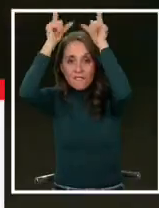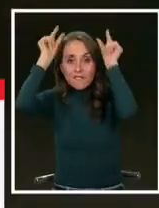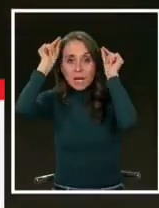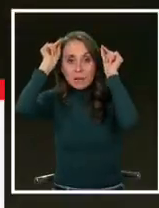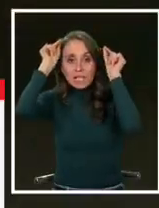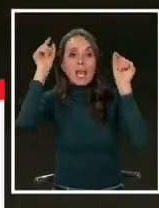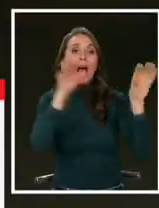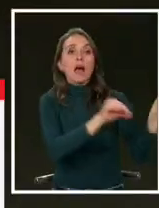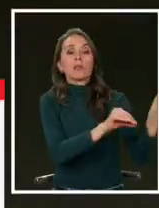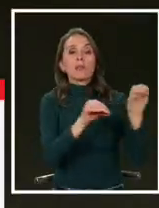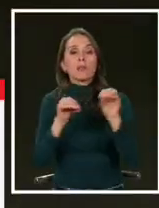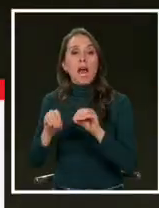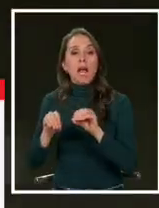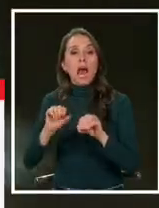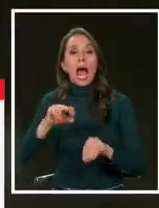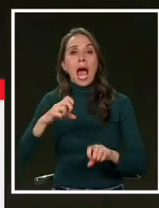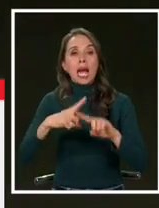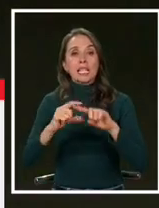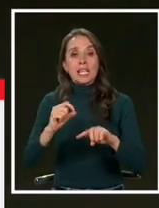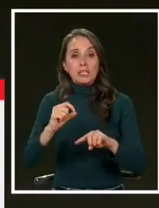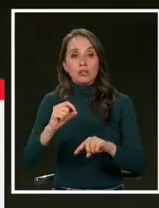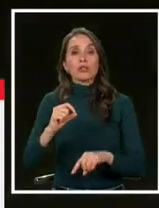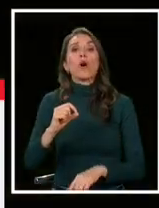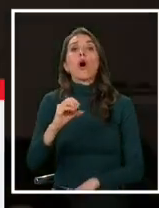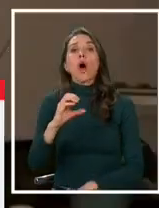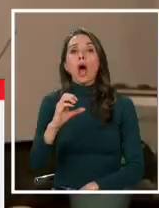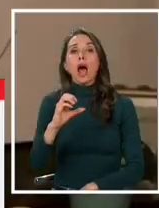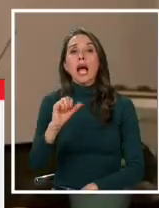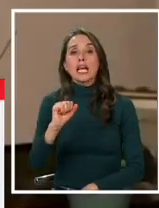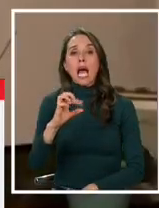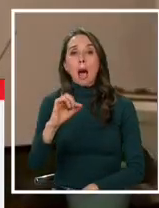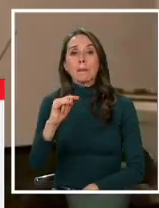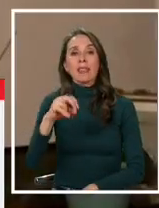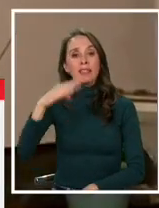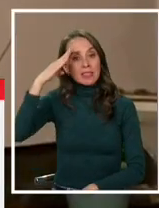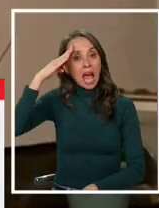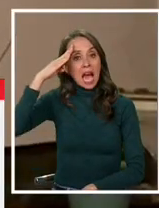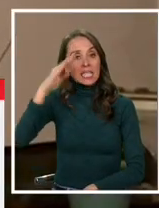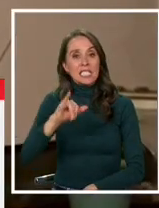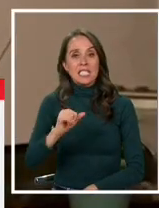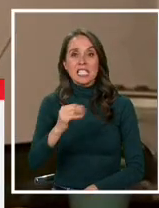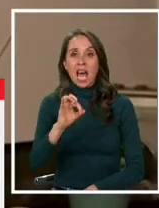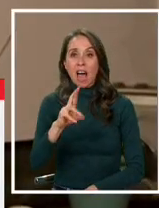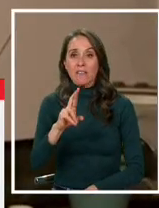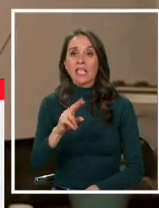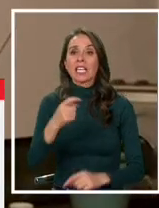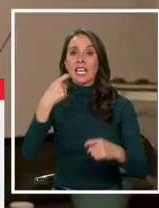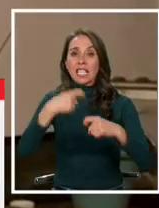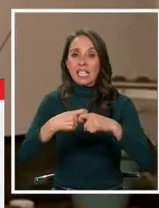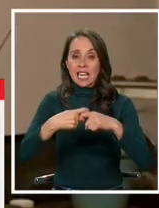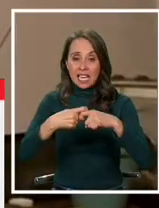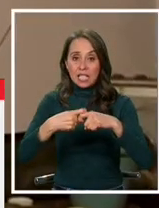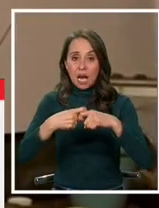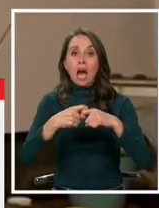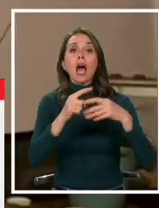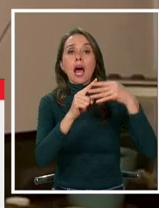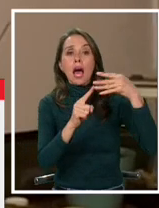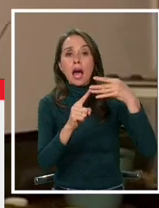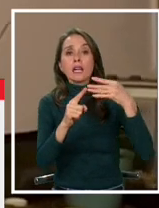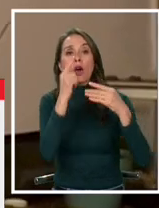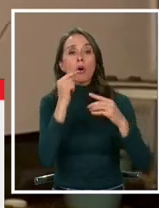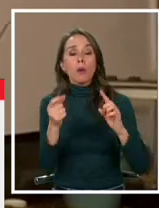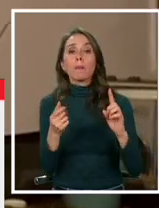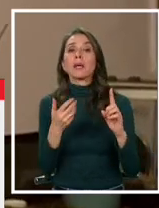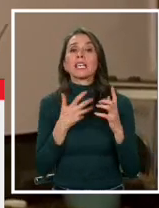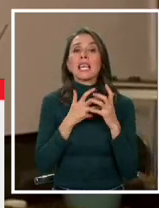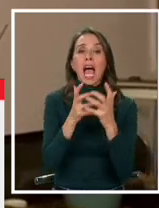sea trasladado al anexo cárcel capitán jaer tenemos la certeza de que negar privilegios carcelarios injustificados a un agresor